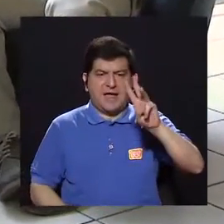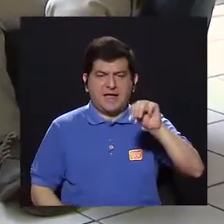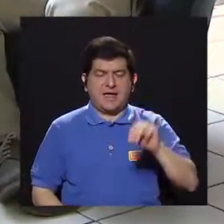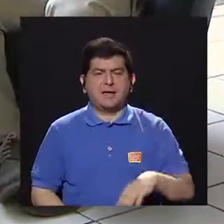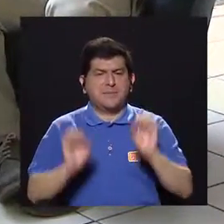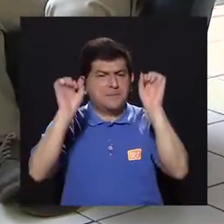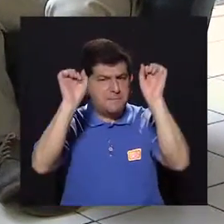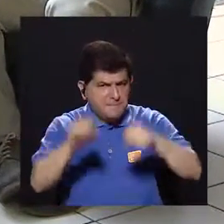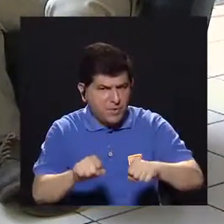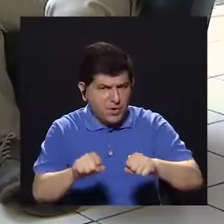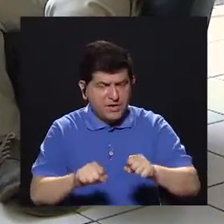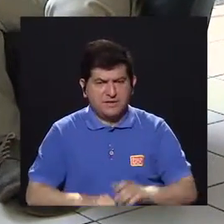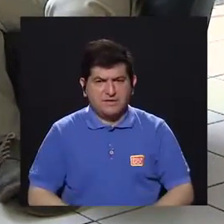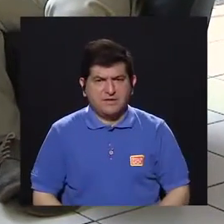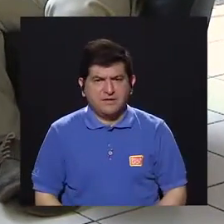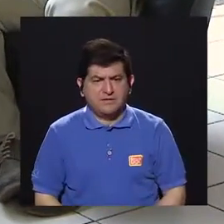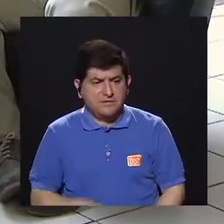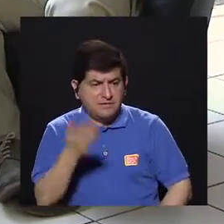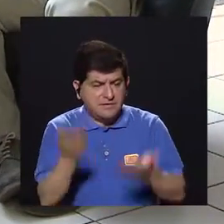esclerosis múltiple